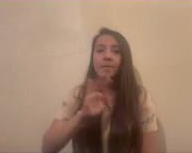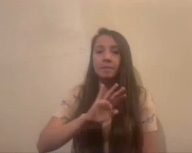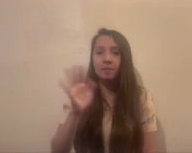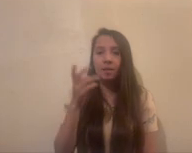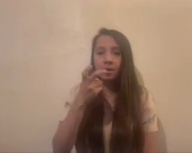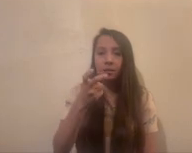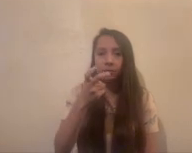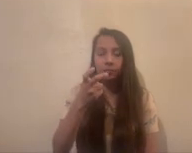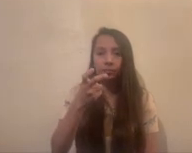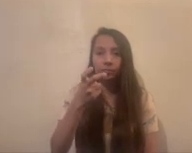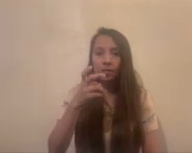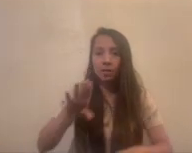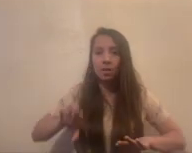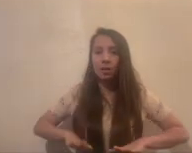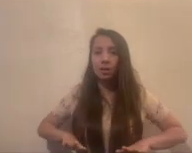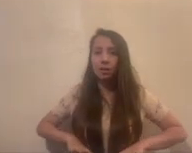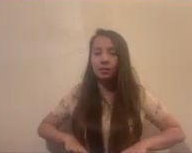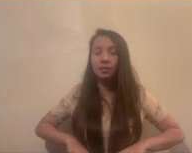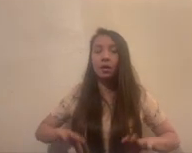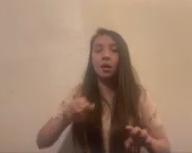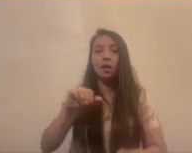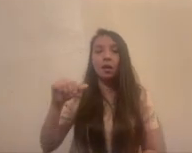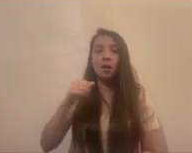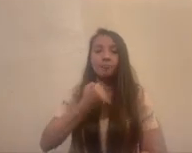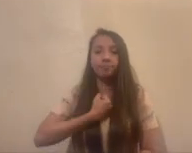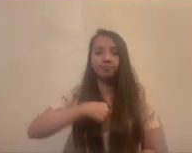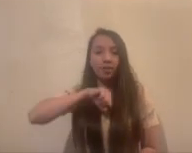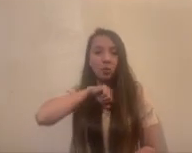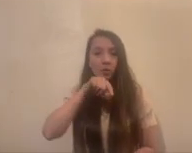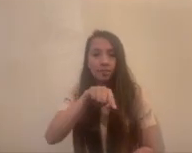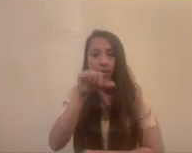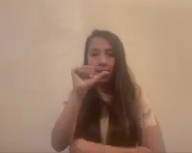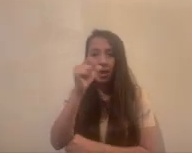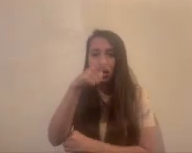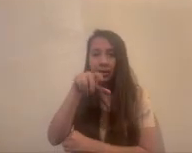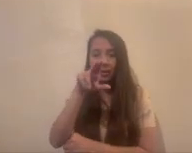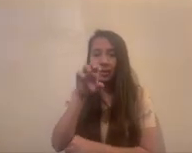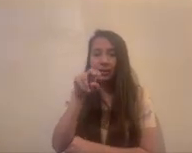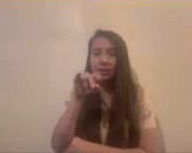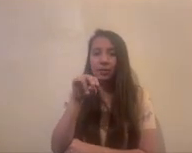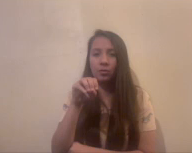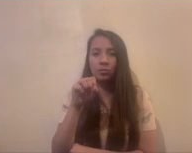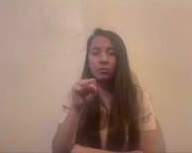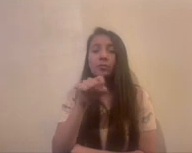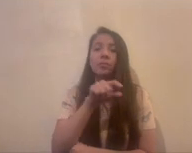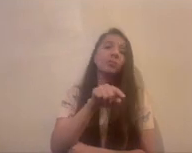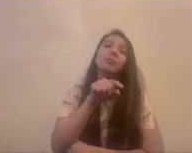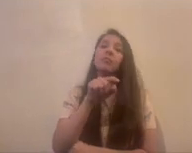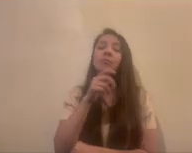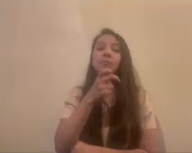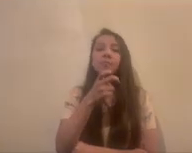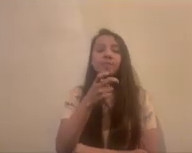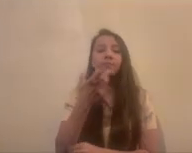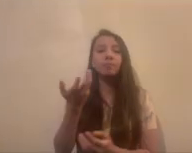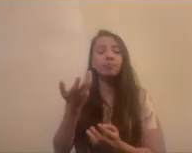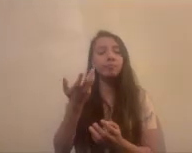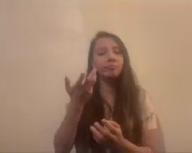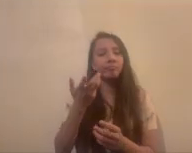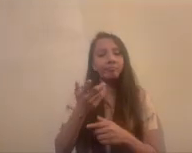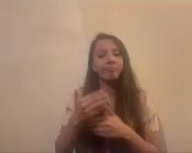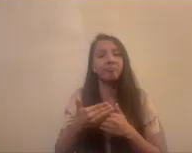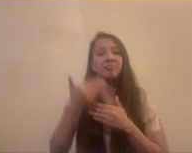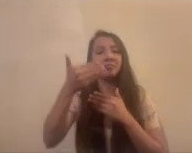Bueno, estudiar las características nutricionales de estos aquenios y los brotes que hemos obtenido de ellos es una de las cosas que nos han quedado